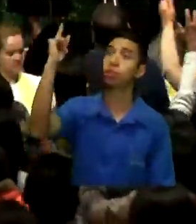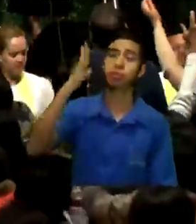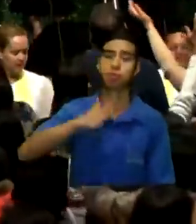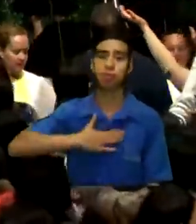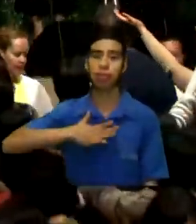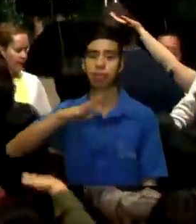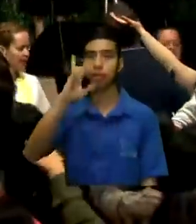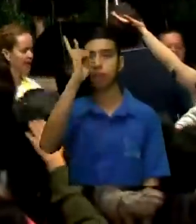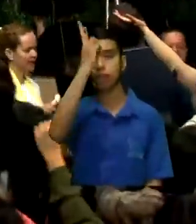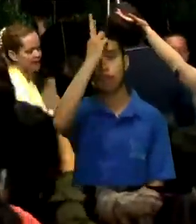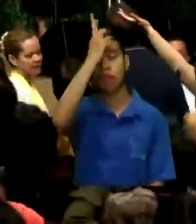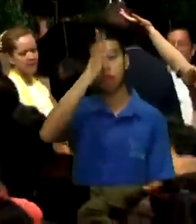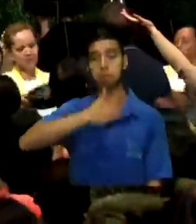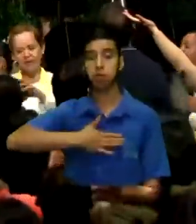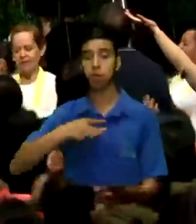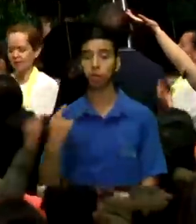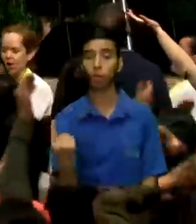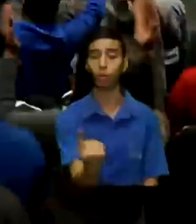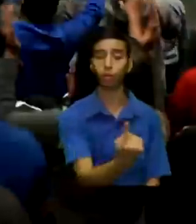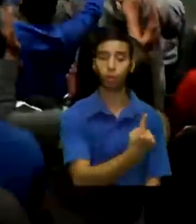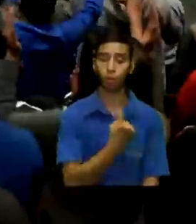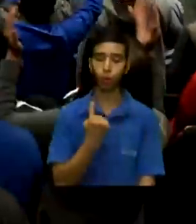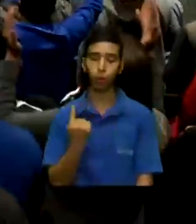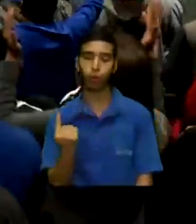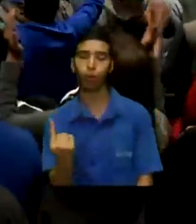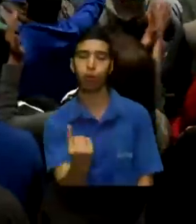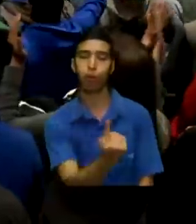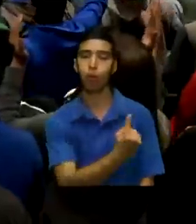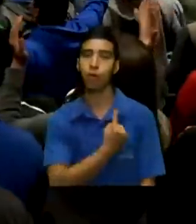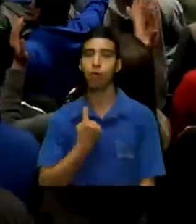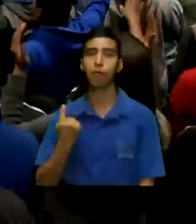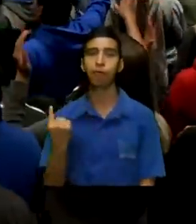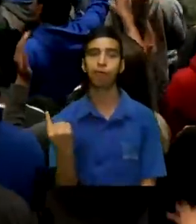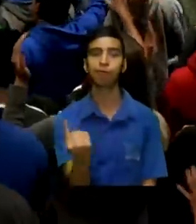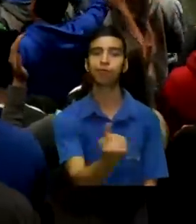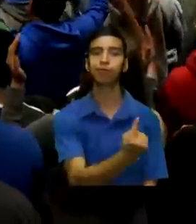Señor es mi rey, mi todo.